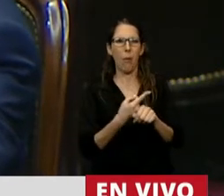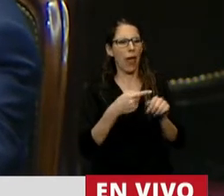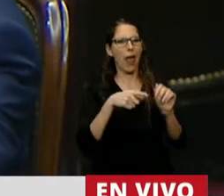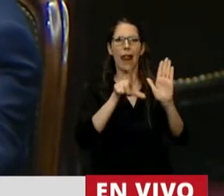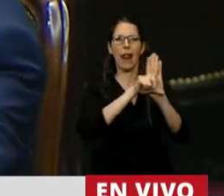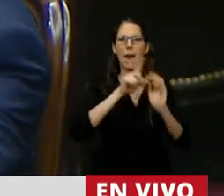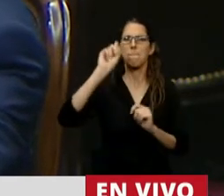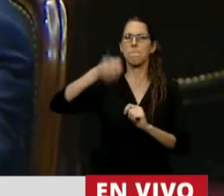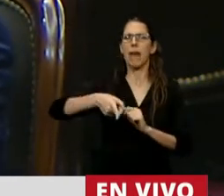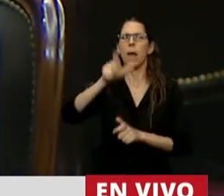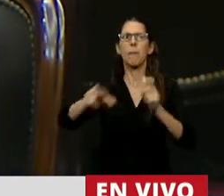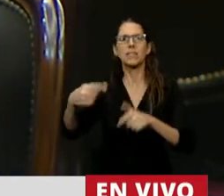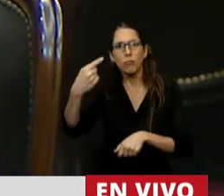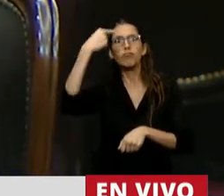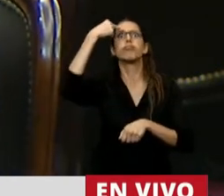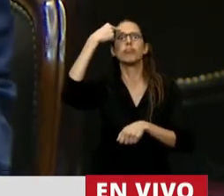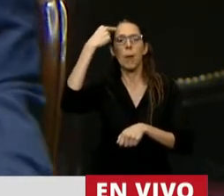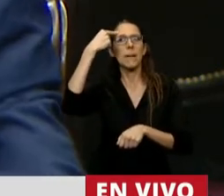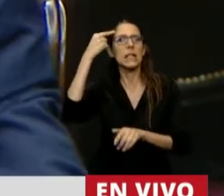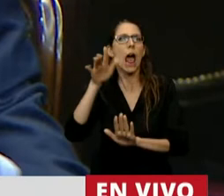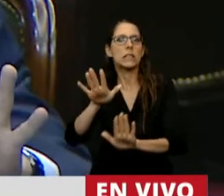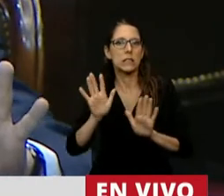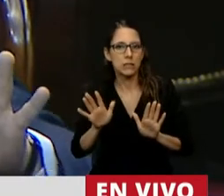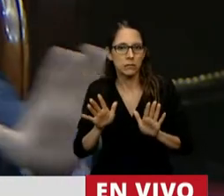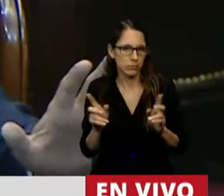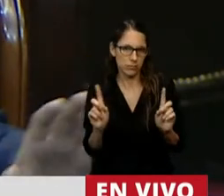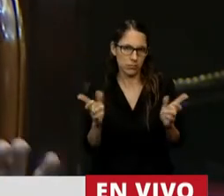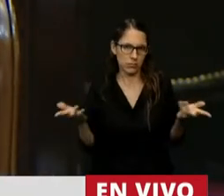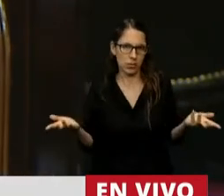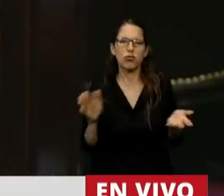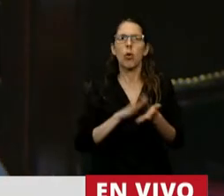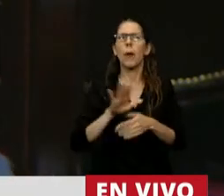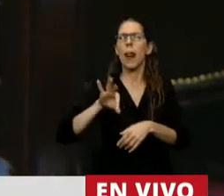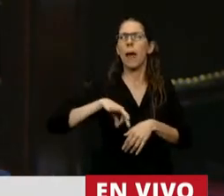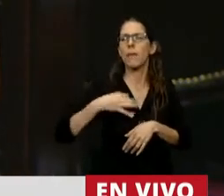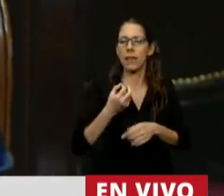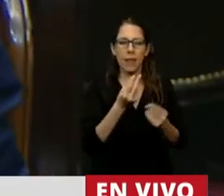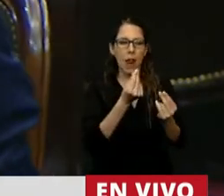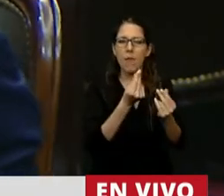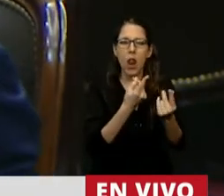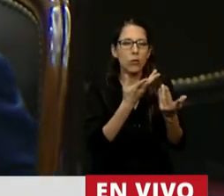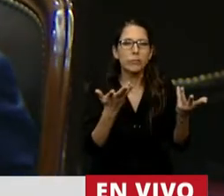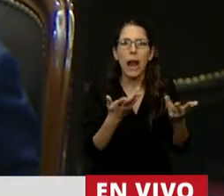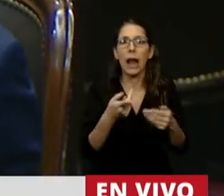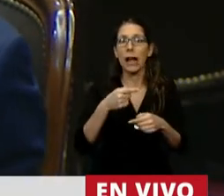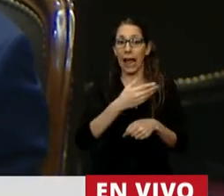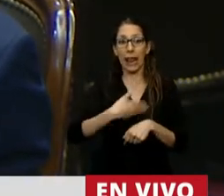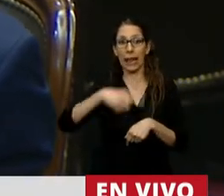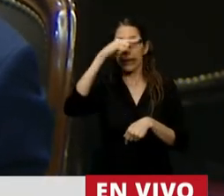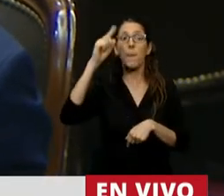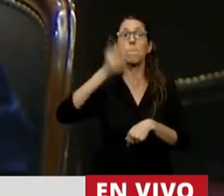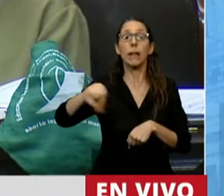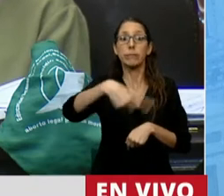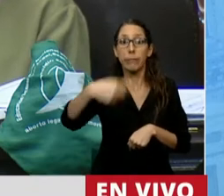pensar, presidente, acerca de la finalidad última y el valor de la vida humana. El Estado lo que debe hacer es